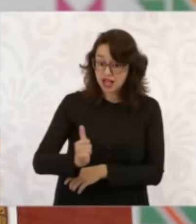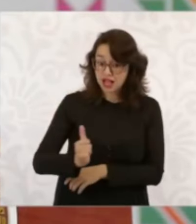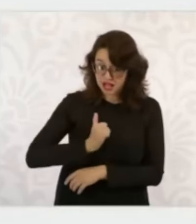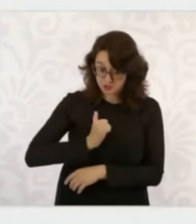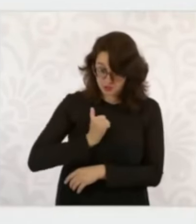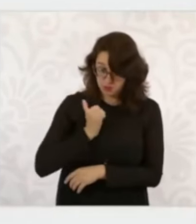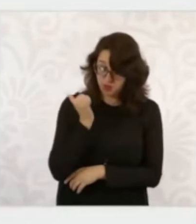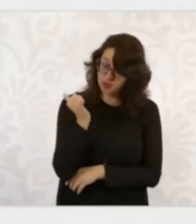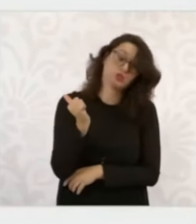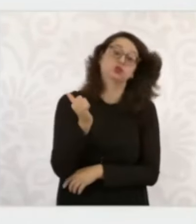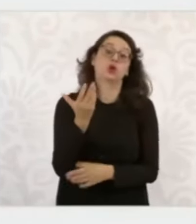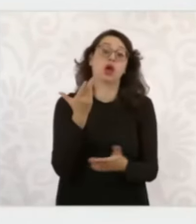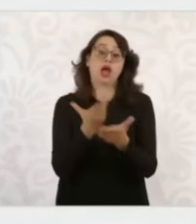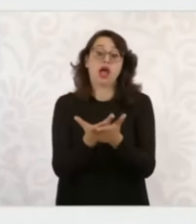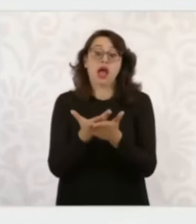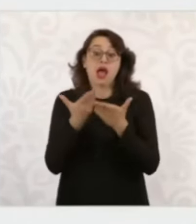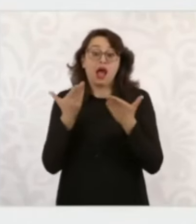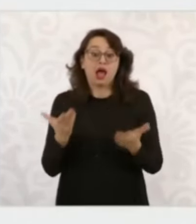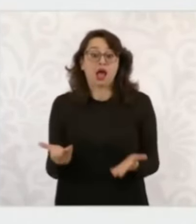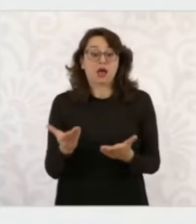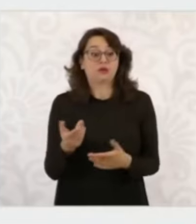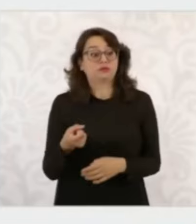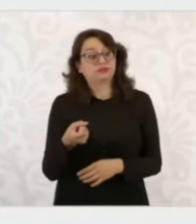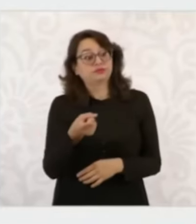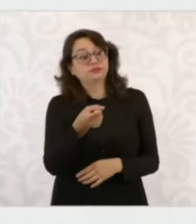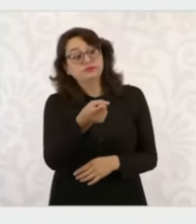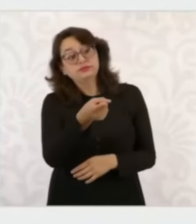los intelectuales de ahora que todavía están